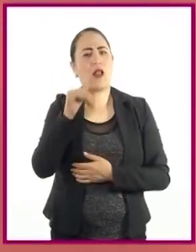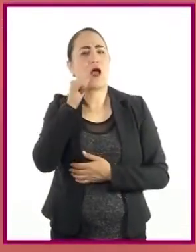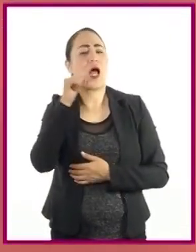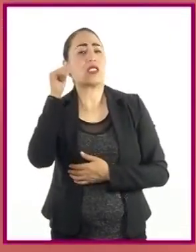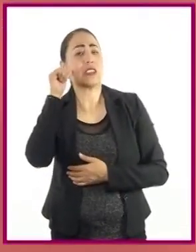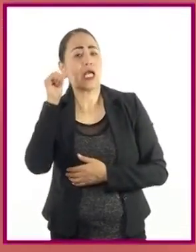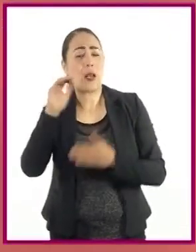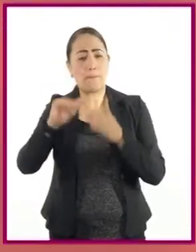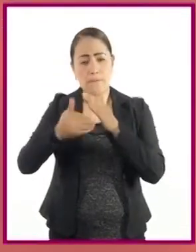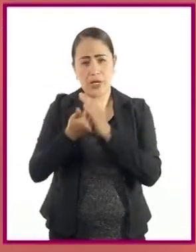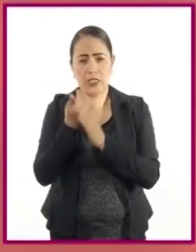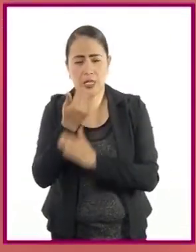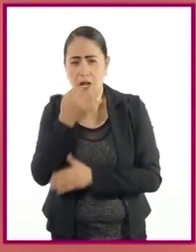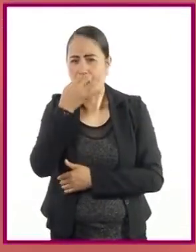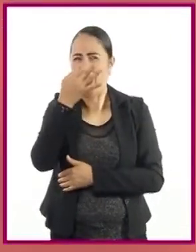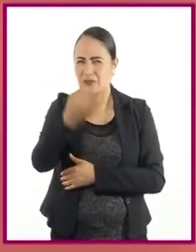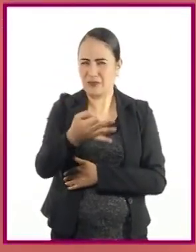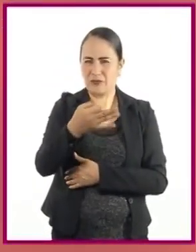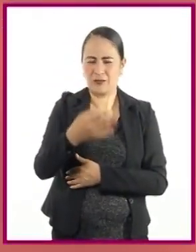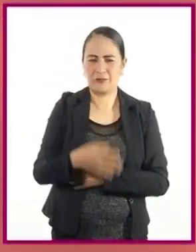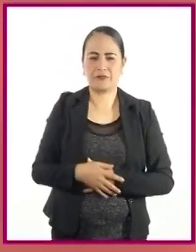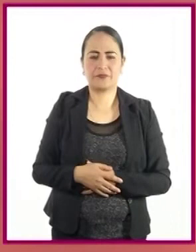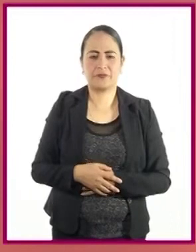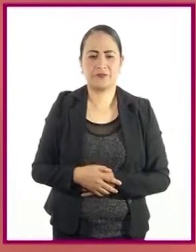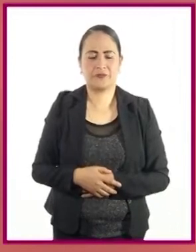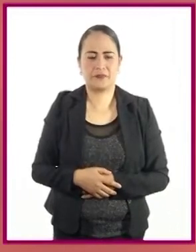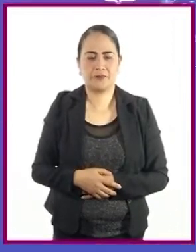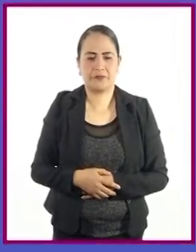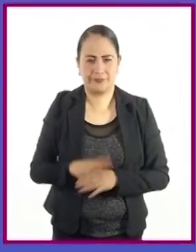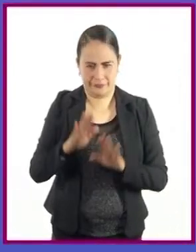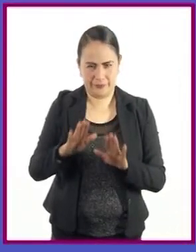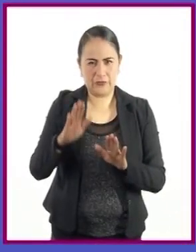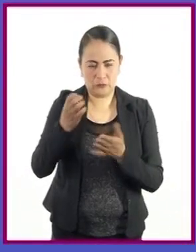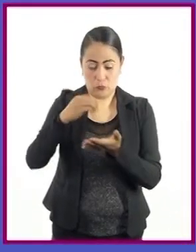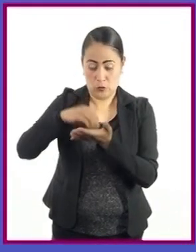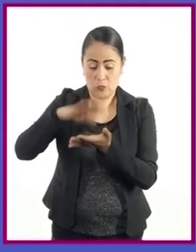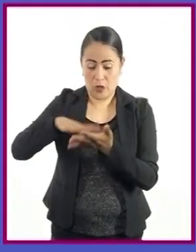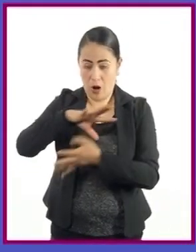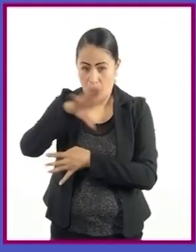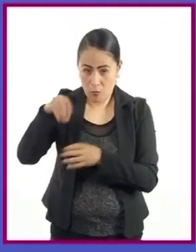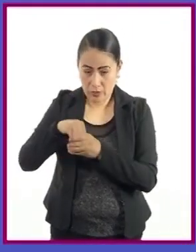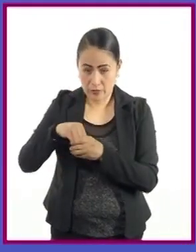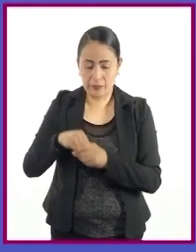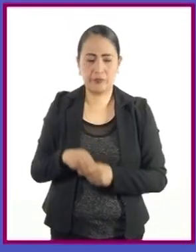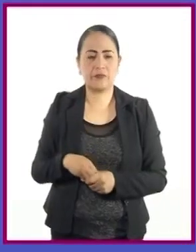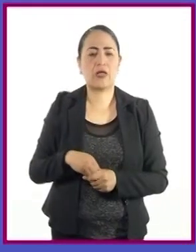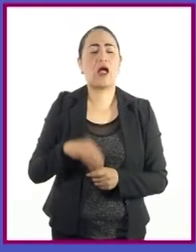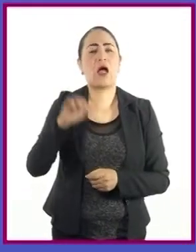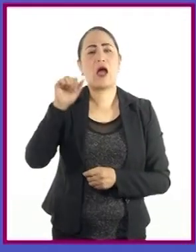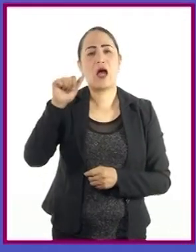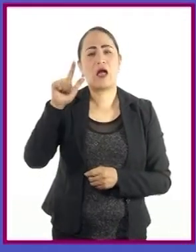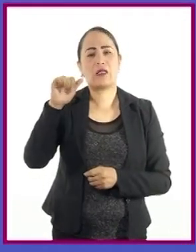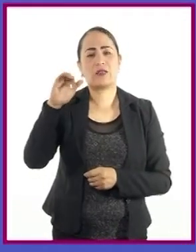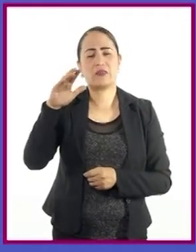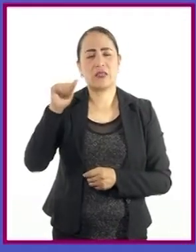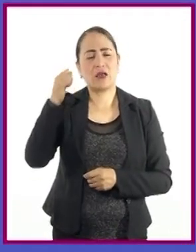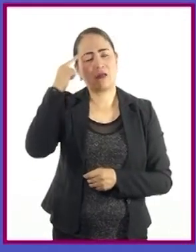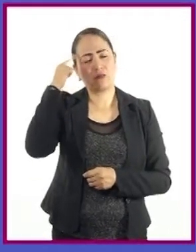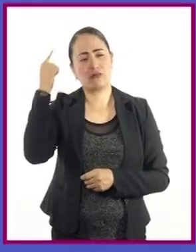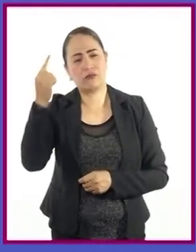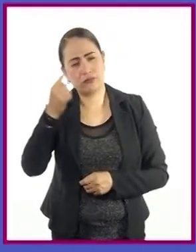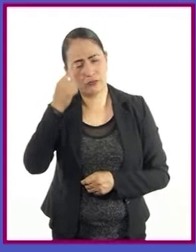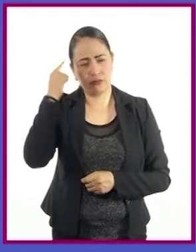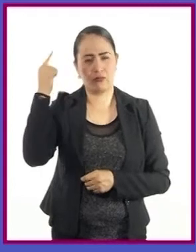Anótalo para que no se te olvide. Sigamos con la lectura. Alicia fue extinguiéndose en su delirio de